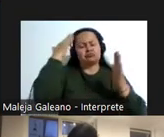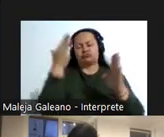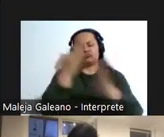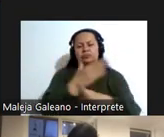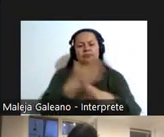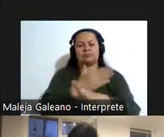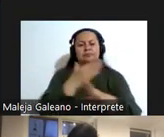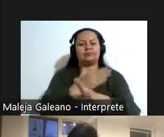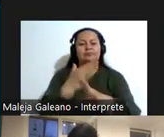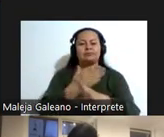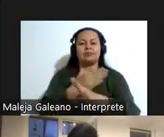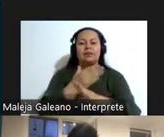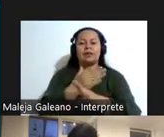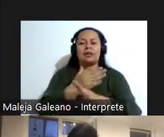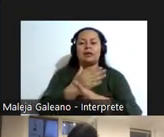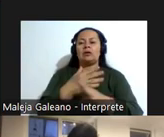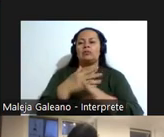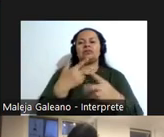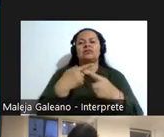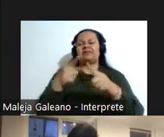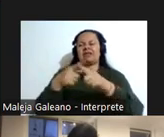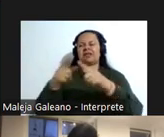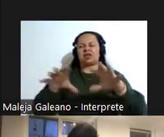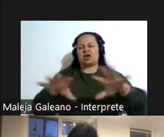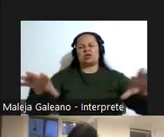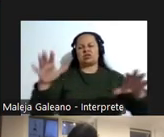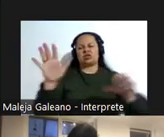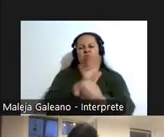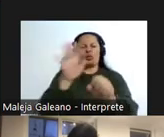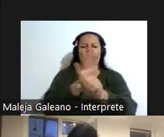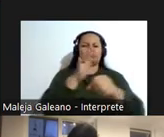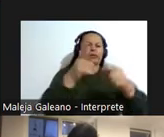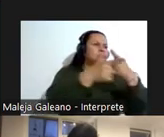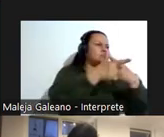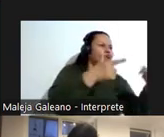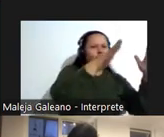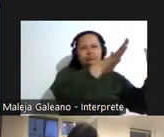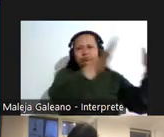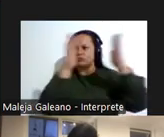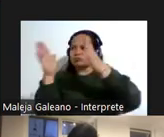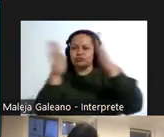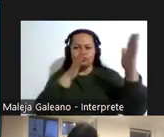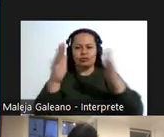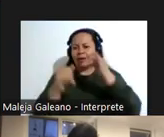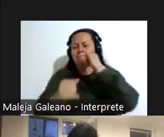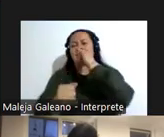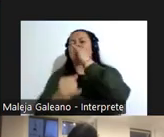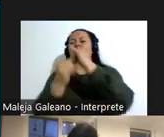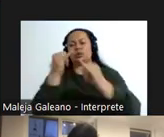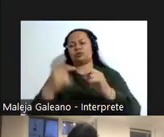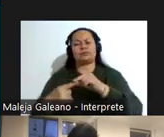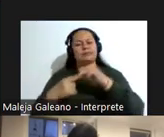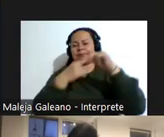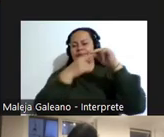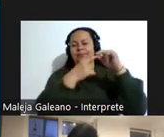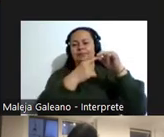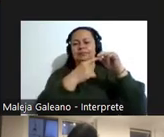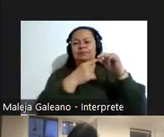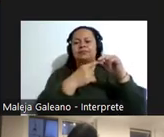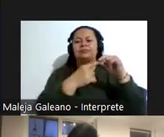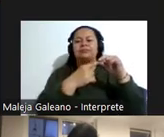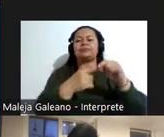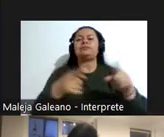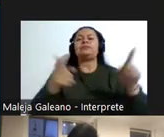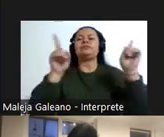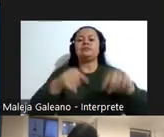en que desde nuestras múltiples ocupaciones estemos divididos en dos espacios, pero el último es muy especial. Quienes quieran quedarse, les invito